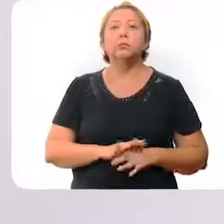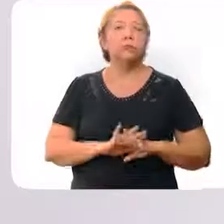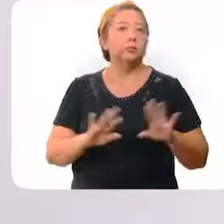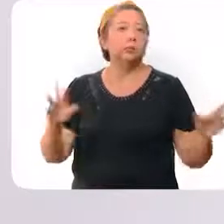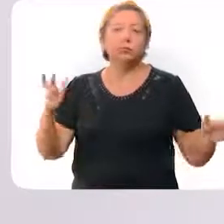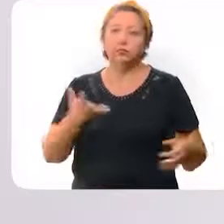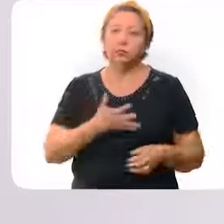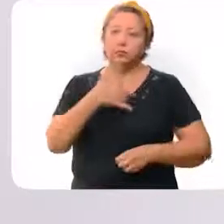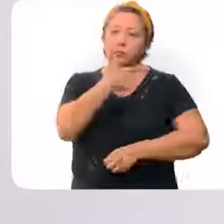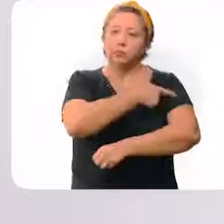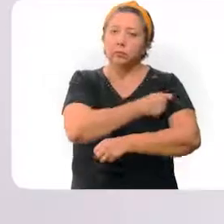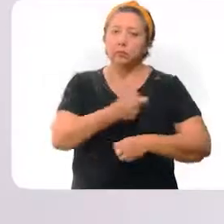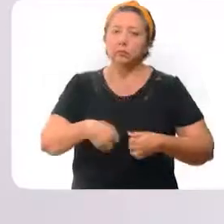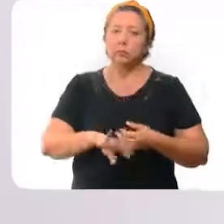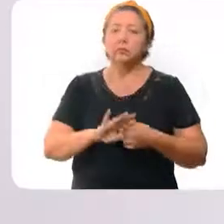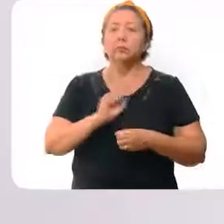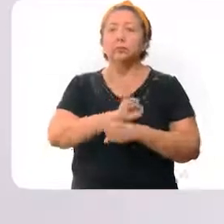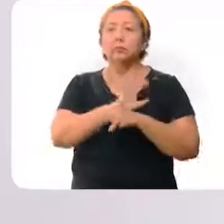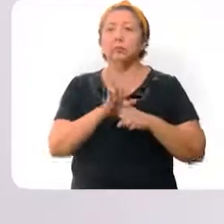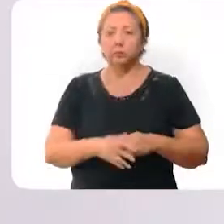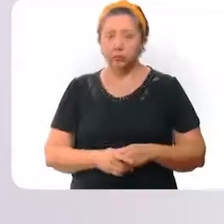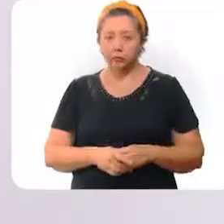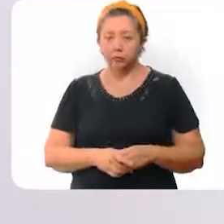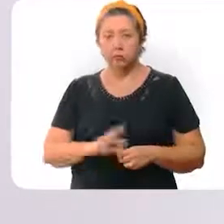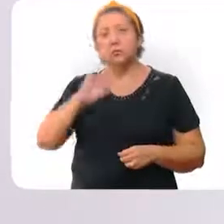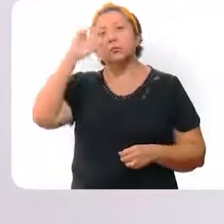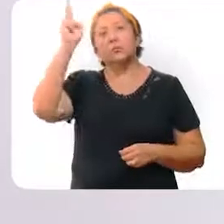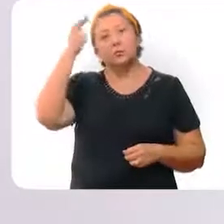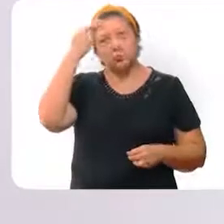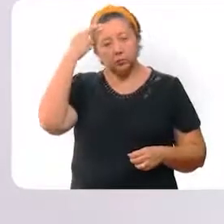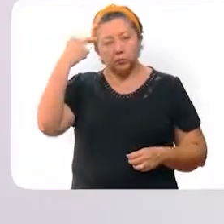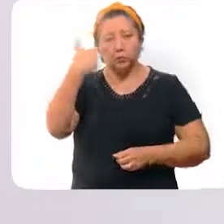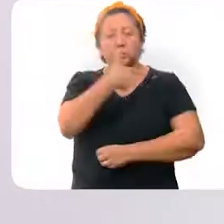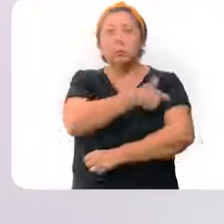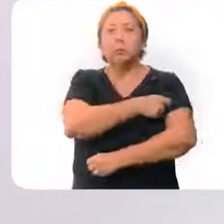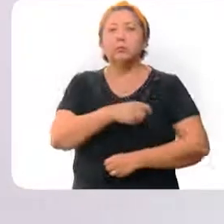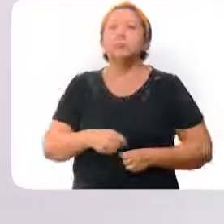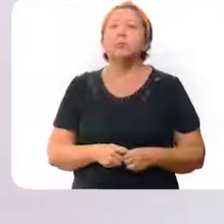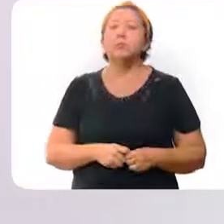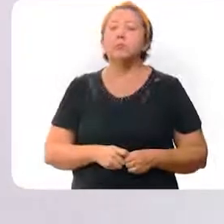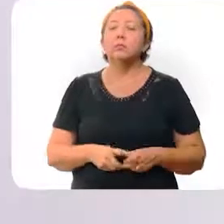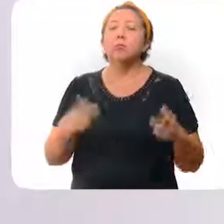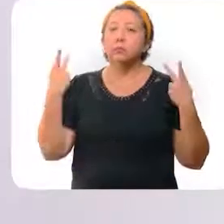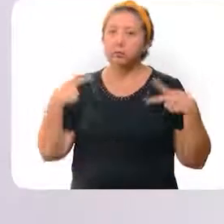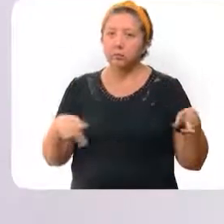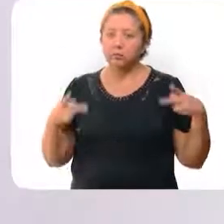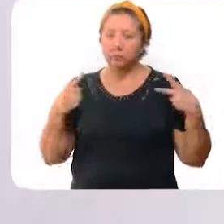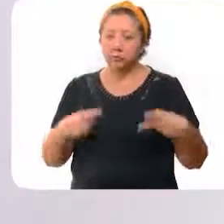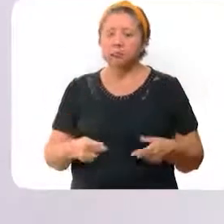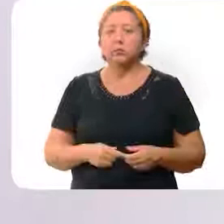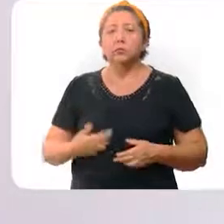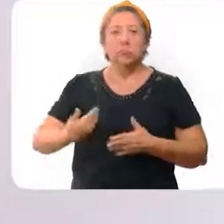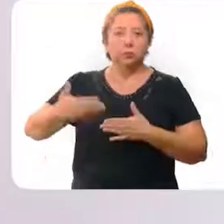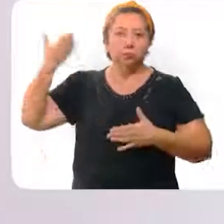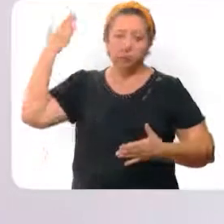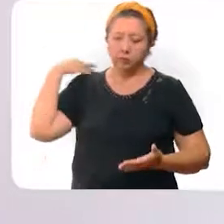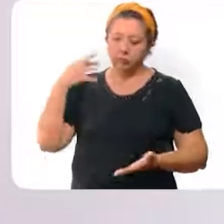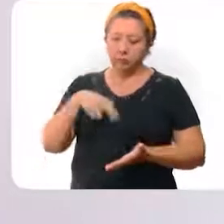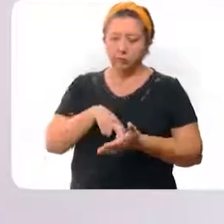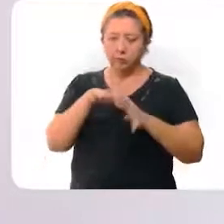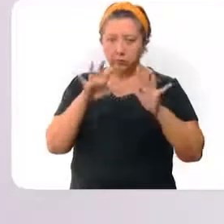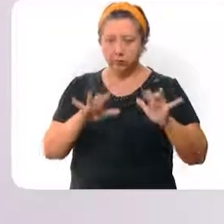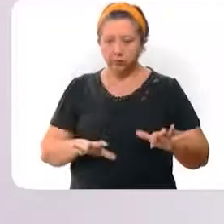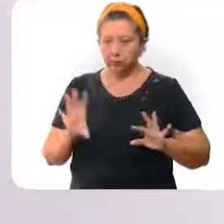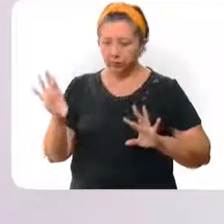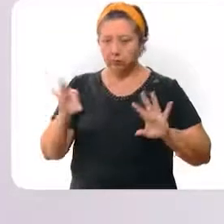habrán recibido la vacuna contra el coronavirus. Se recuerda que las vacunas se aplican a la población que ha sido previamente